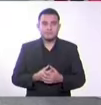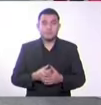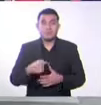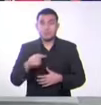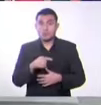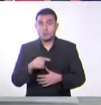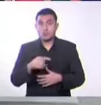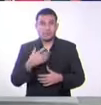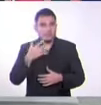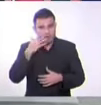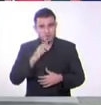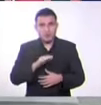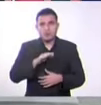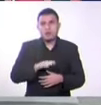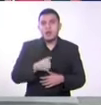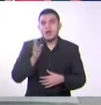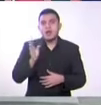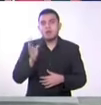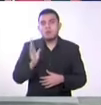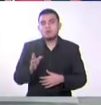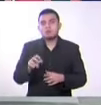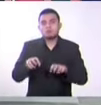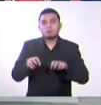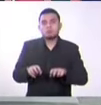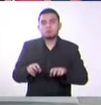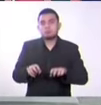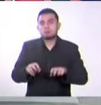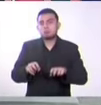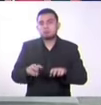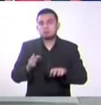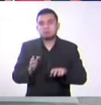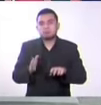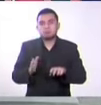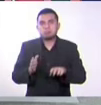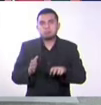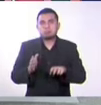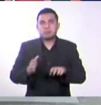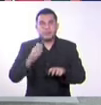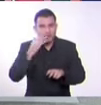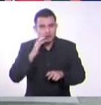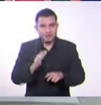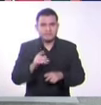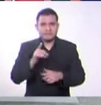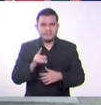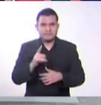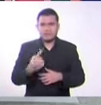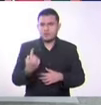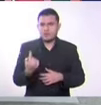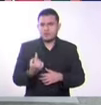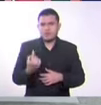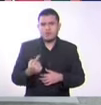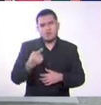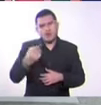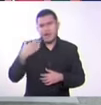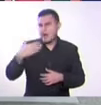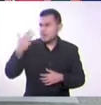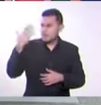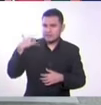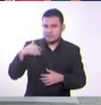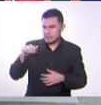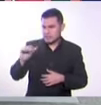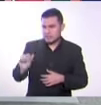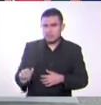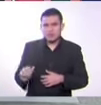cuando viajas en el bus, Luis, o cuando nuestros amiguitos y amiguitas, ¿viajarías, por ejemplo, tú solito, bueno, cuando eras niño, a